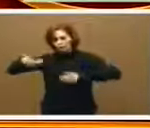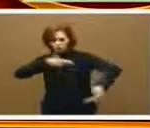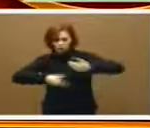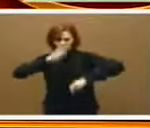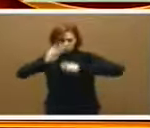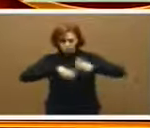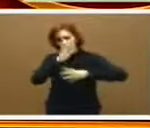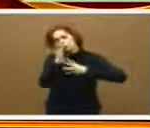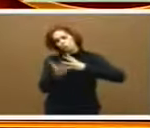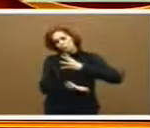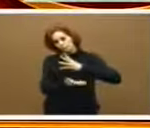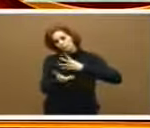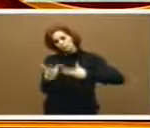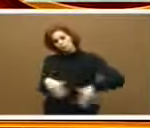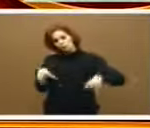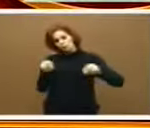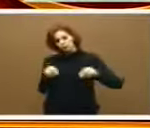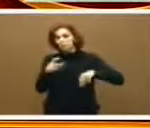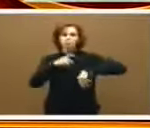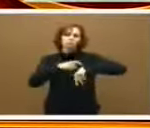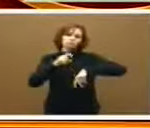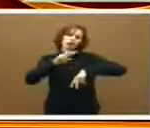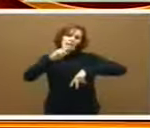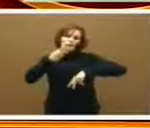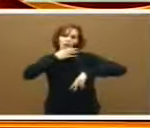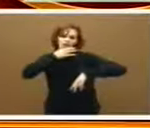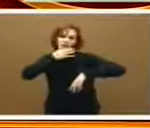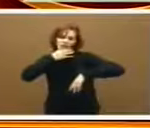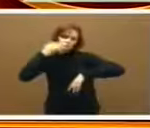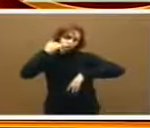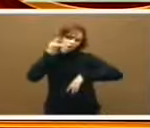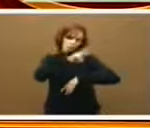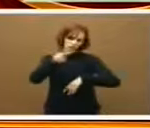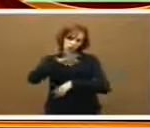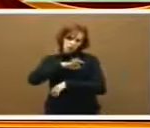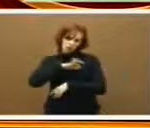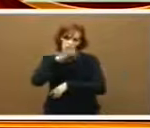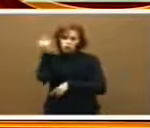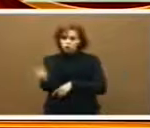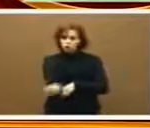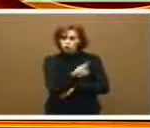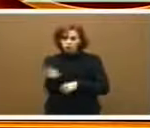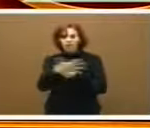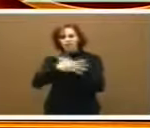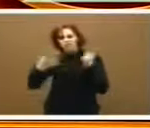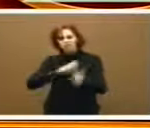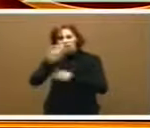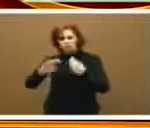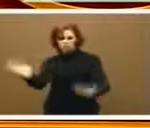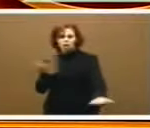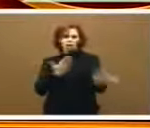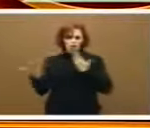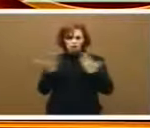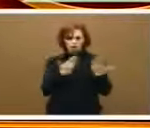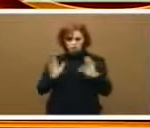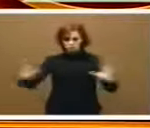enmiendas parciales que finalizó a las 14 horas del día 22 de enero, presentándose un total de 16 enmiendas, de las